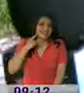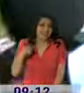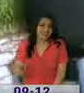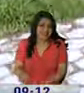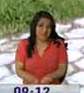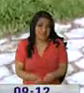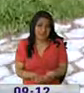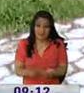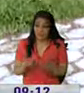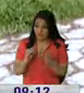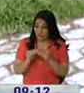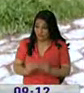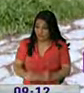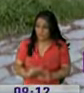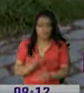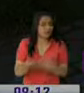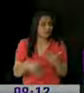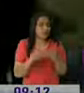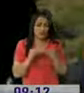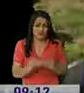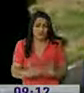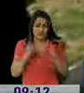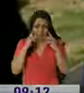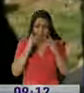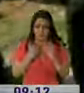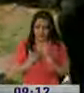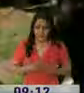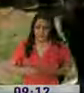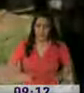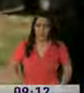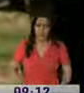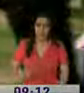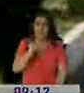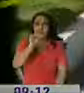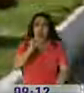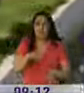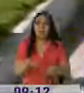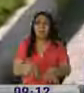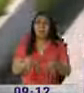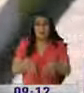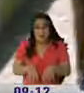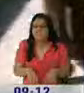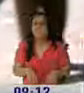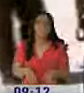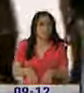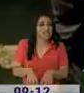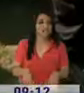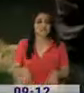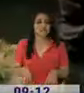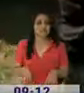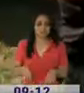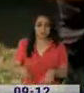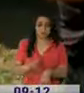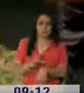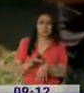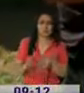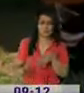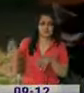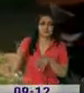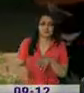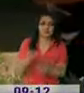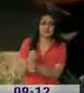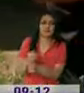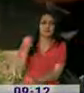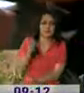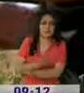todo ya cabeza. Todo está formado todo. Partes del pequeño cuerpo fueron comidos por los animales. El feto estaba desnudo, solo metido en una funda